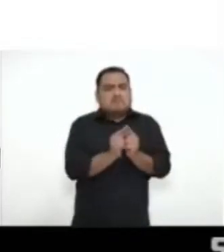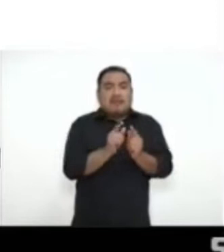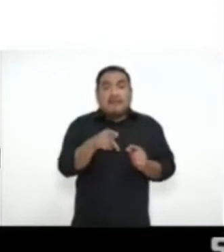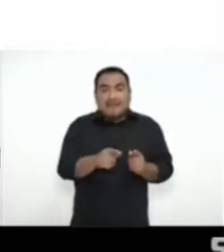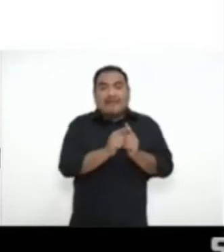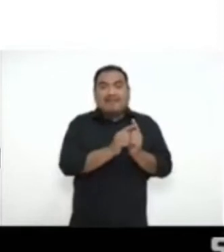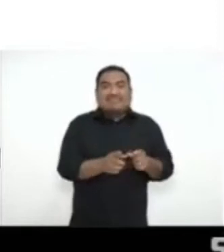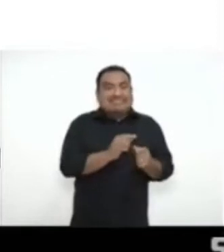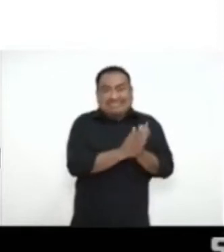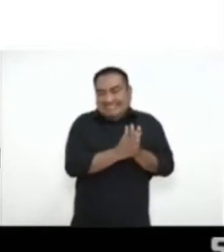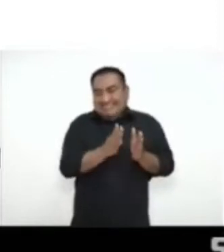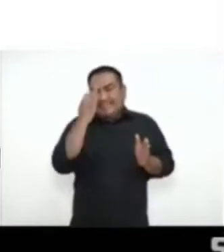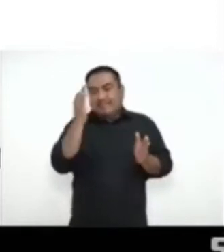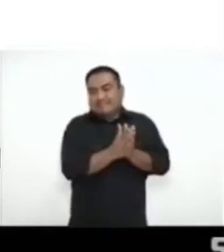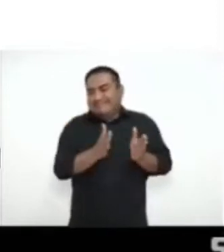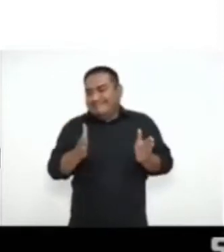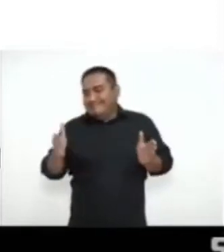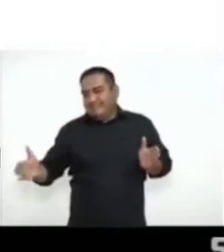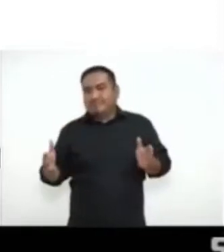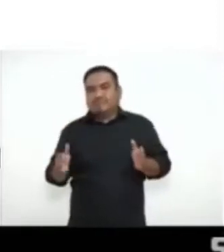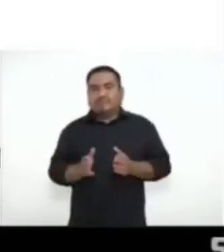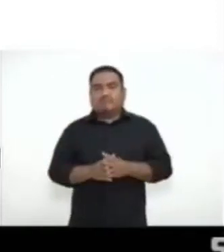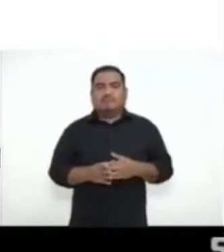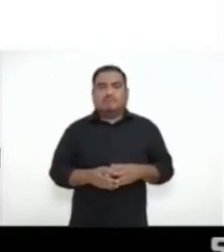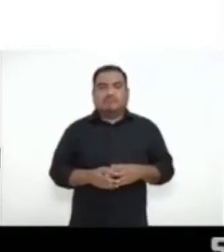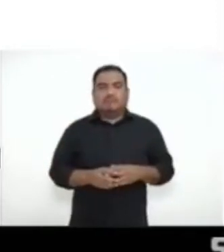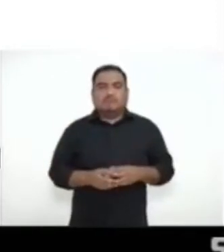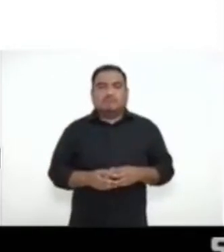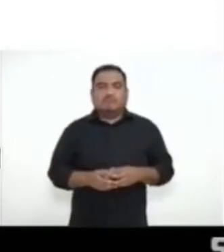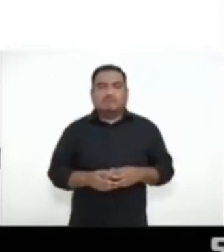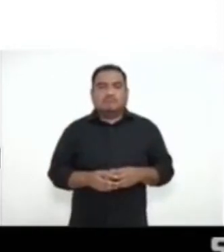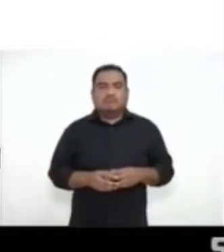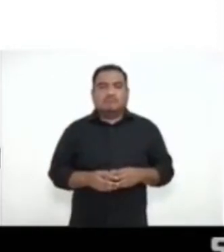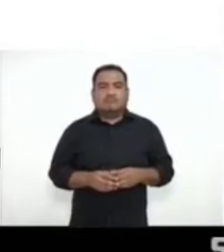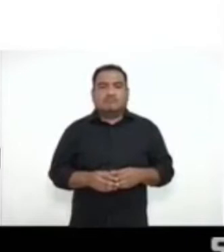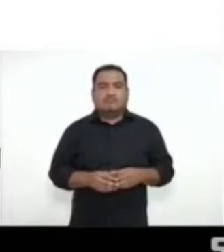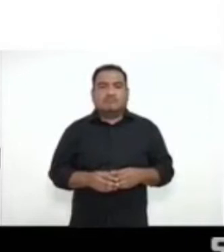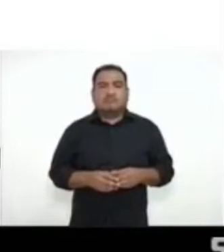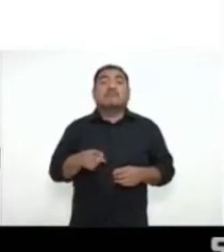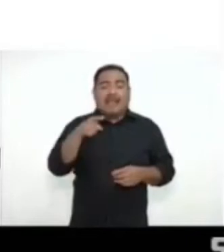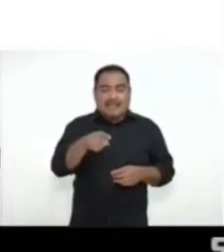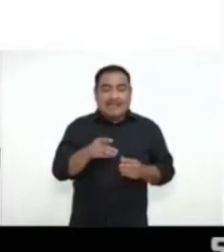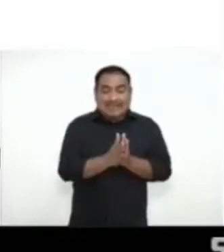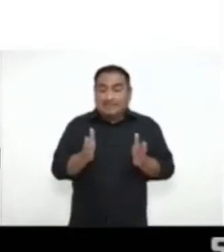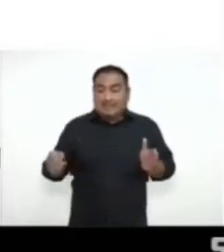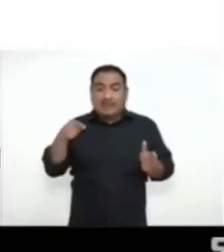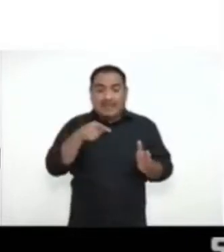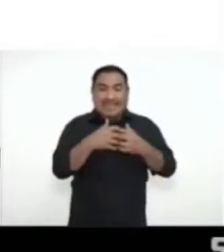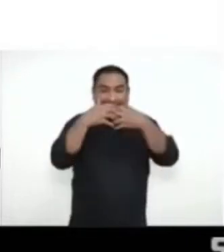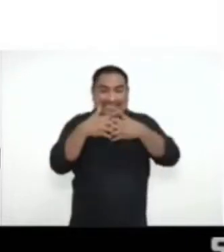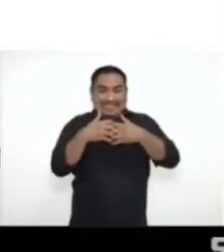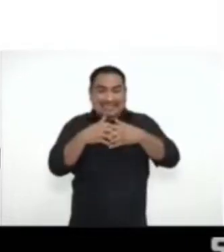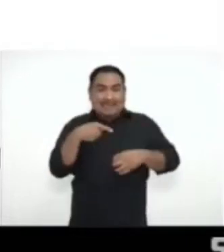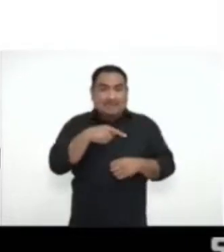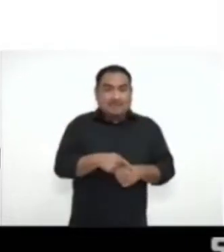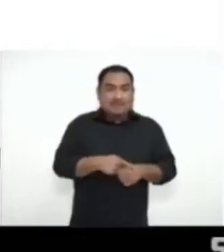en ese miedo o en esa angustia. Entonces, la masa conflictual va a ser de